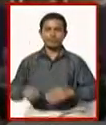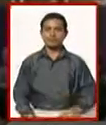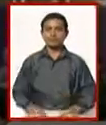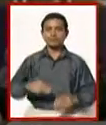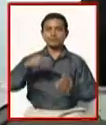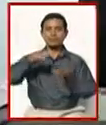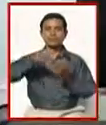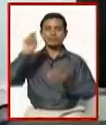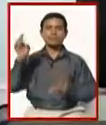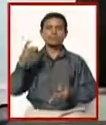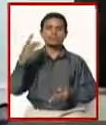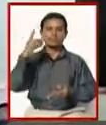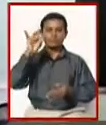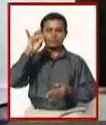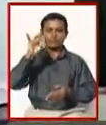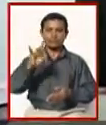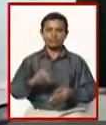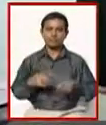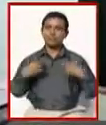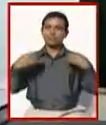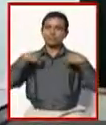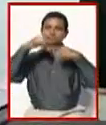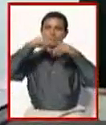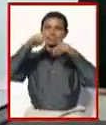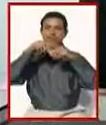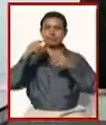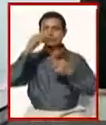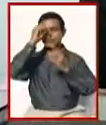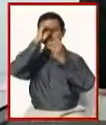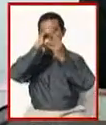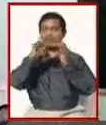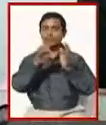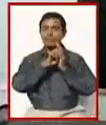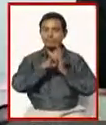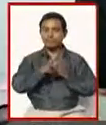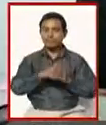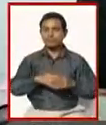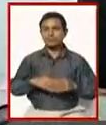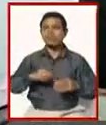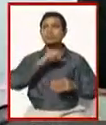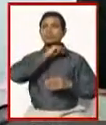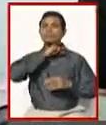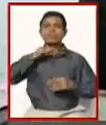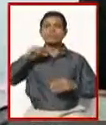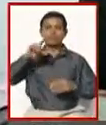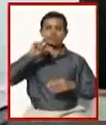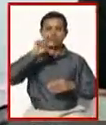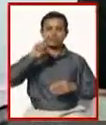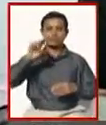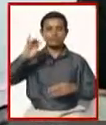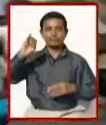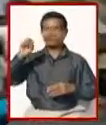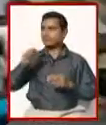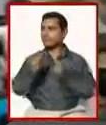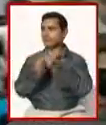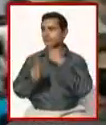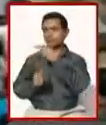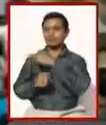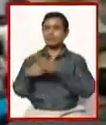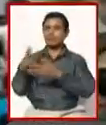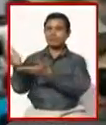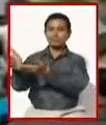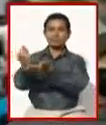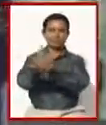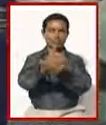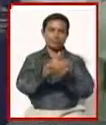2018 pues tenemos diferentes motivaciones por ejemplo el padre luís va a recoger que nos acompañan para